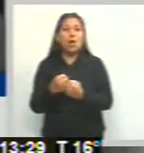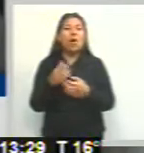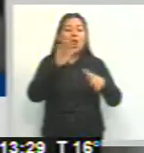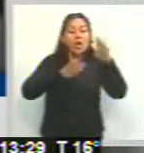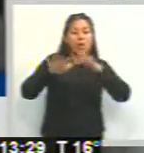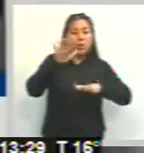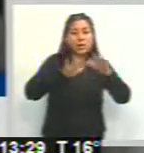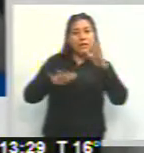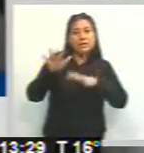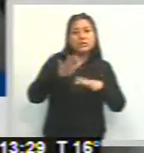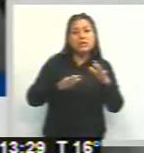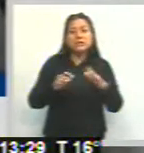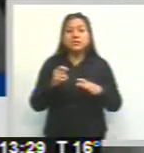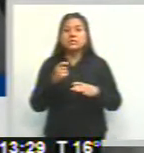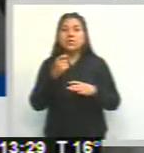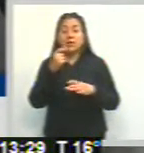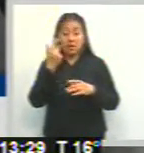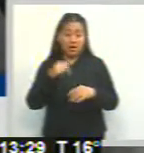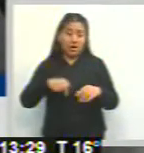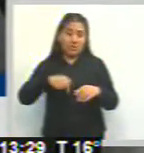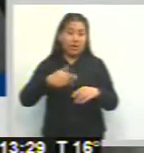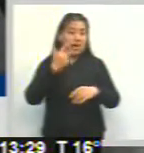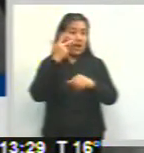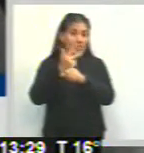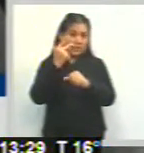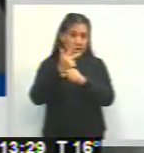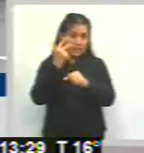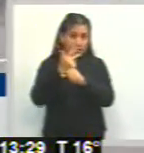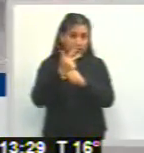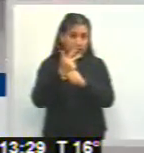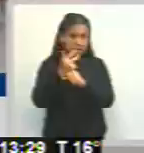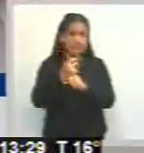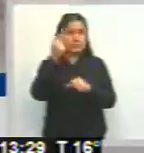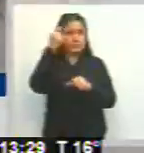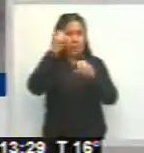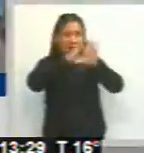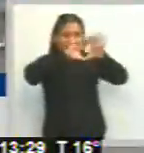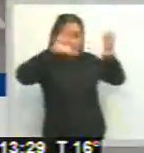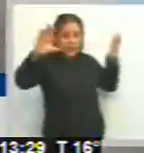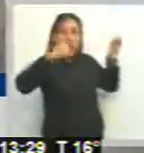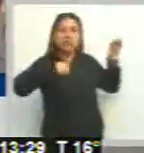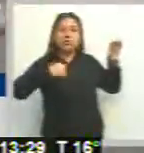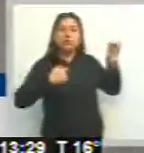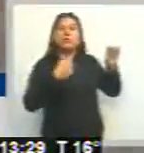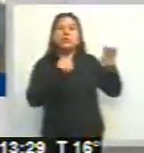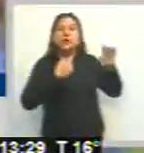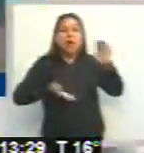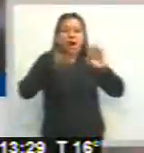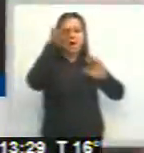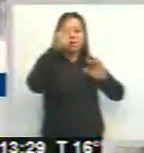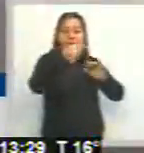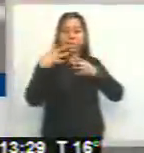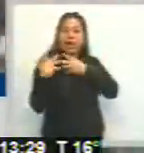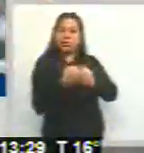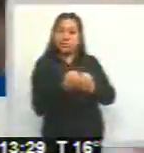esta maratón. Es nuestra tercera maratón, el lema de este año es Yo quiero ser adulto, ¿me ayudás? Y va a